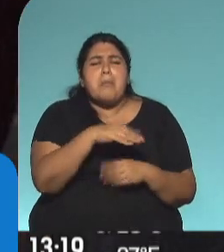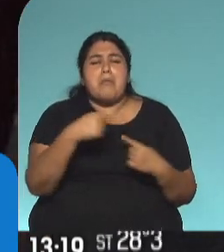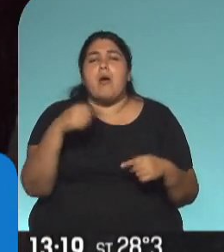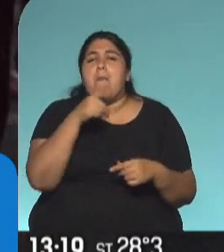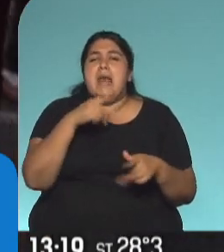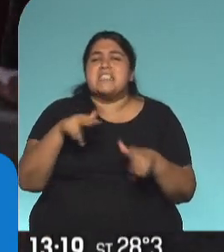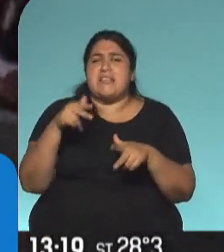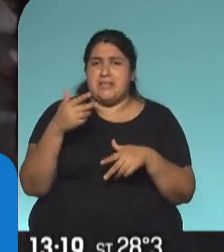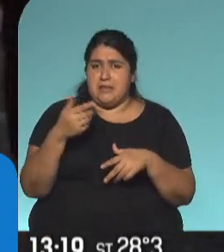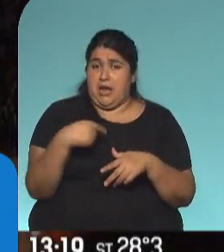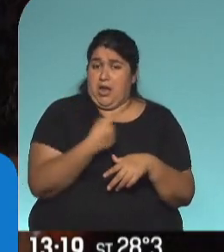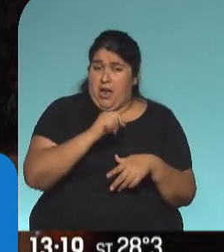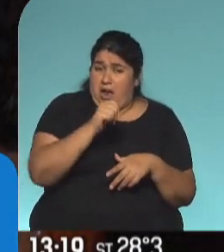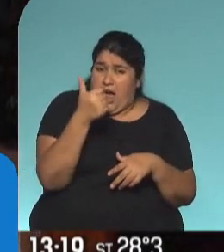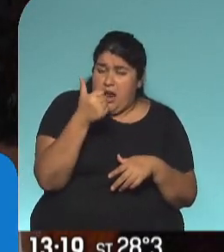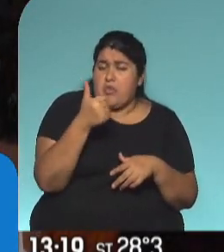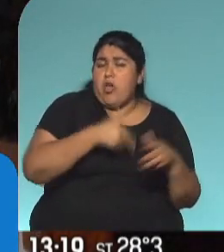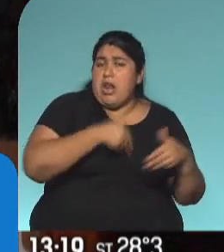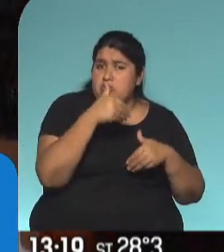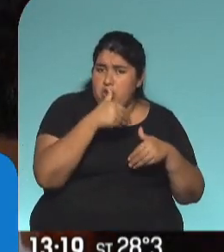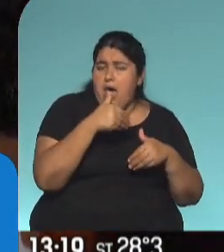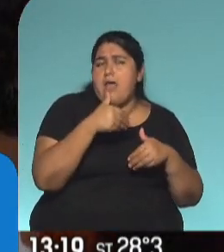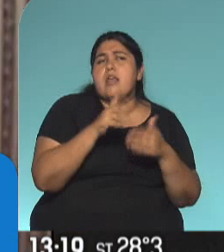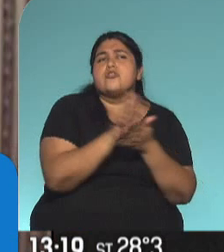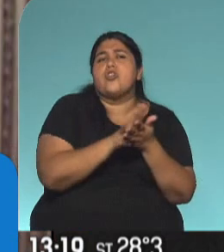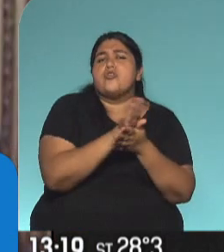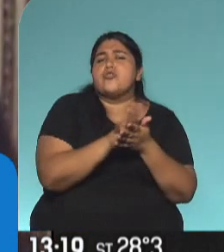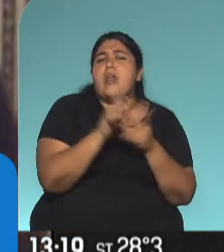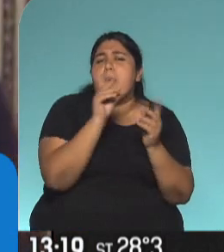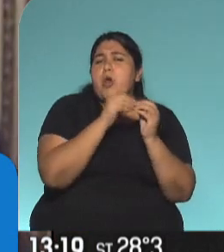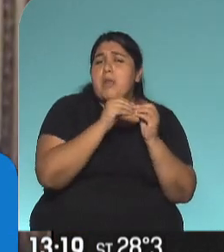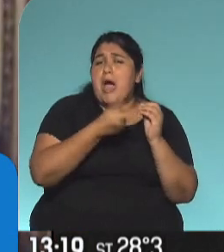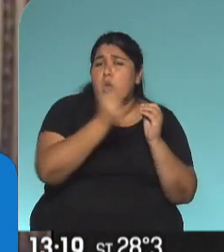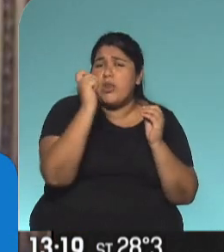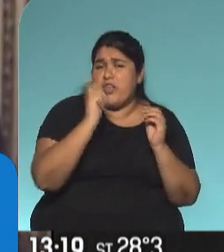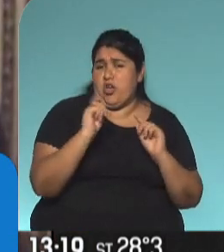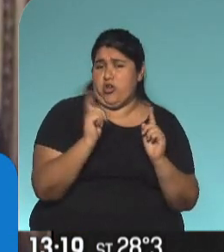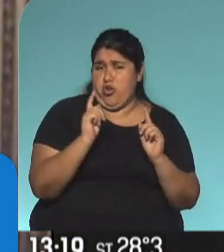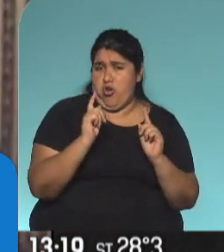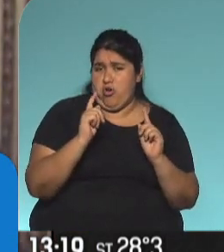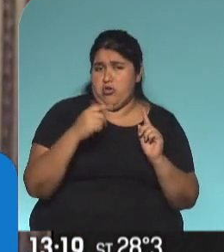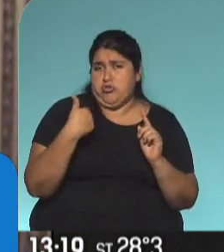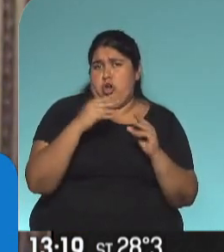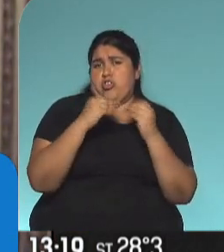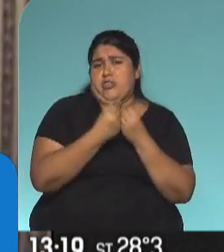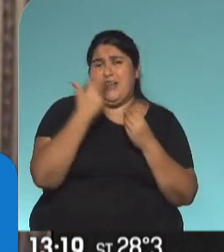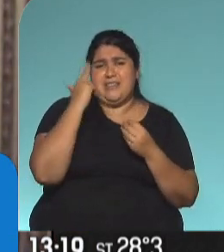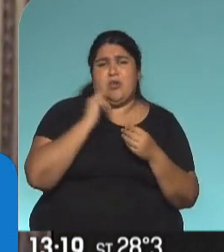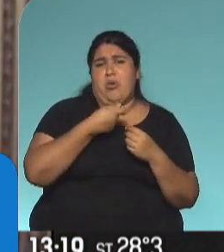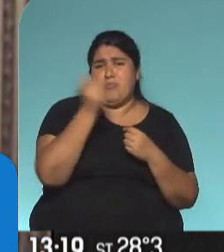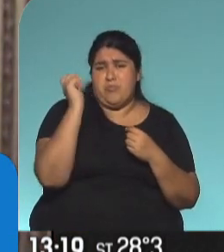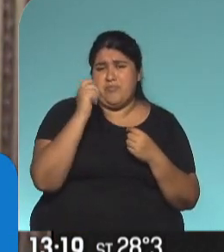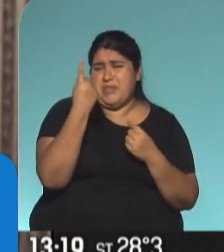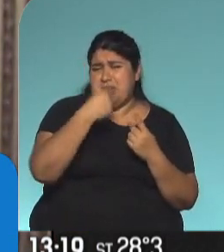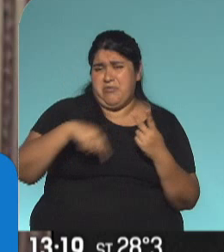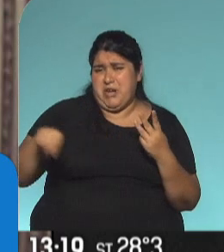la victoria electoral no soluciona los problemas jurídicos. Yo me despierto cada día para ver qué nuevos juicios me han puesto, llevo 39. Ni Al Capone, ni Al